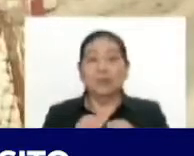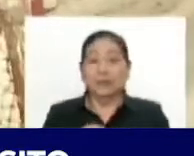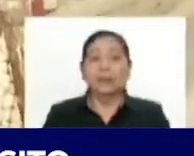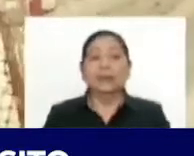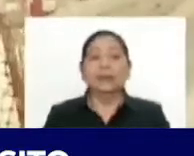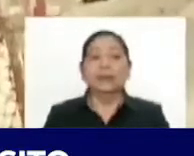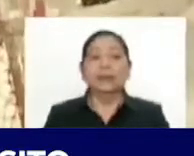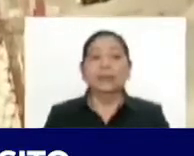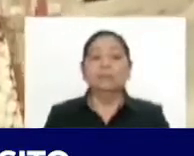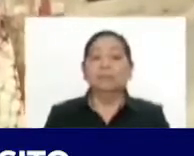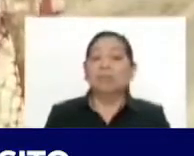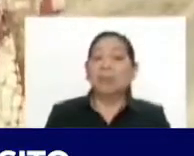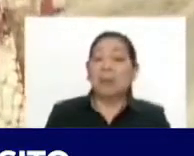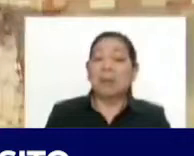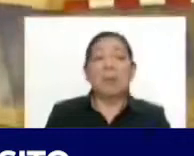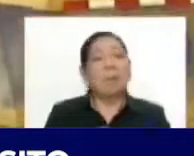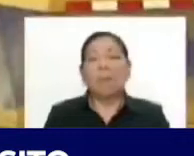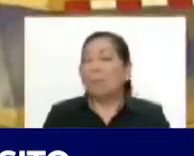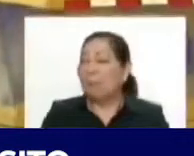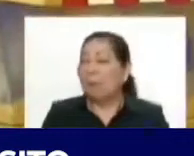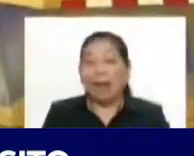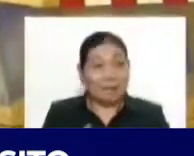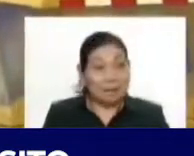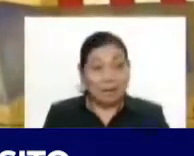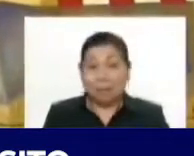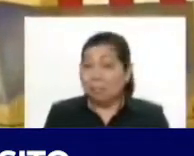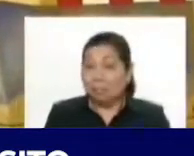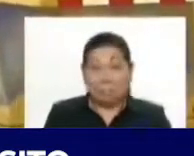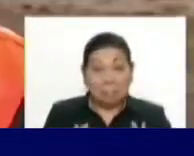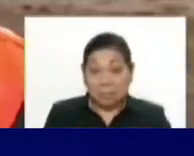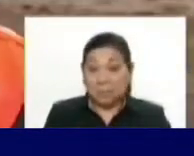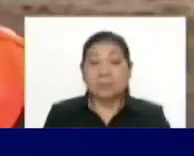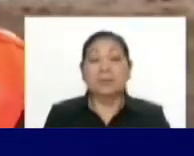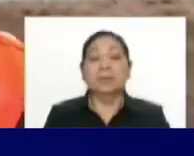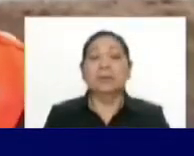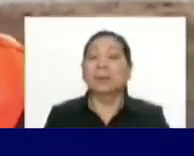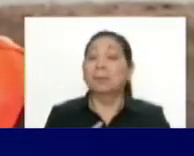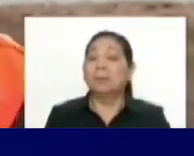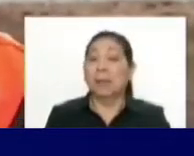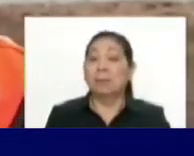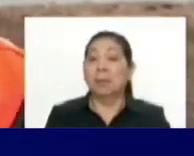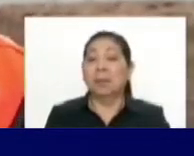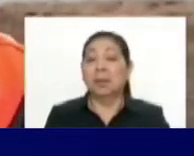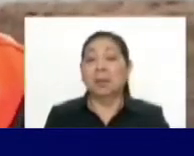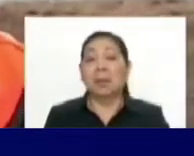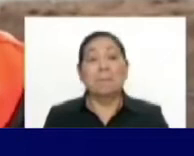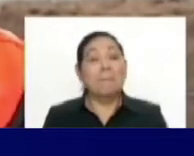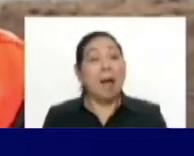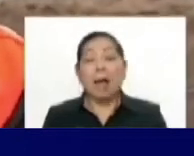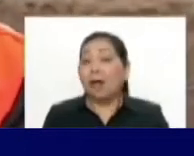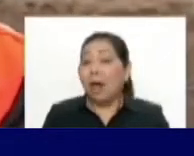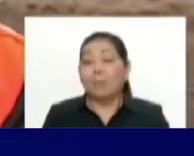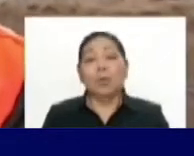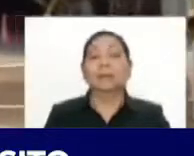Nacional. Y la finalidad es de que una vez que este proyecto esté ya en ejecución, permita que el sistema portuario nacional sea más